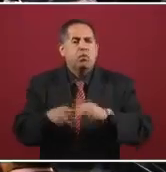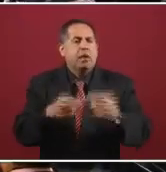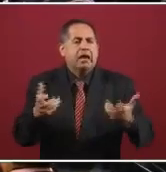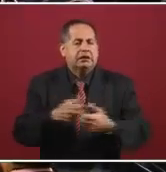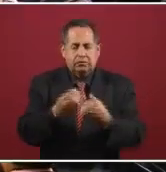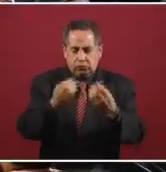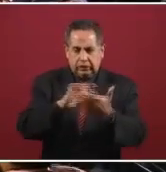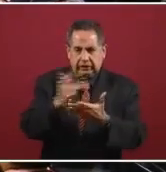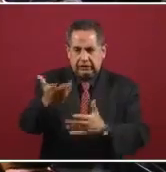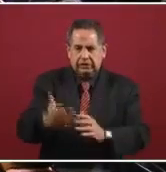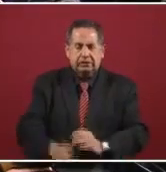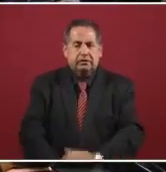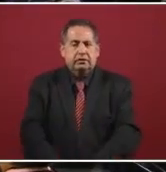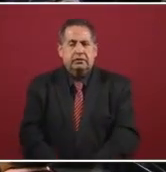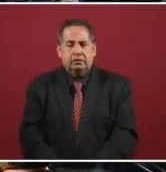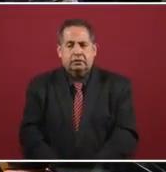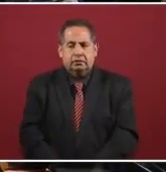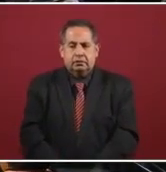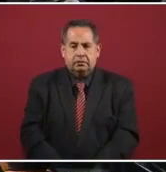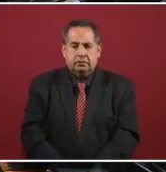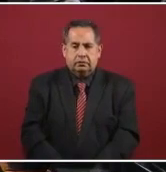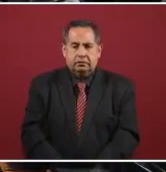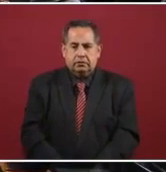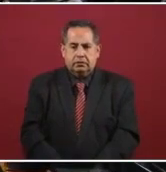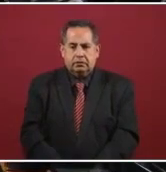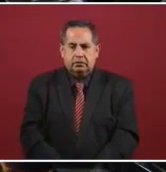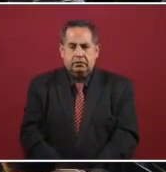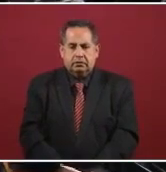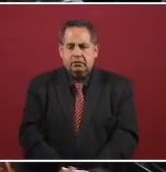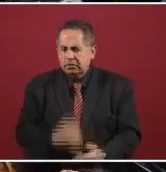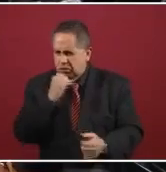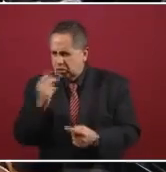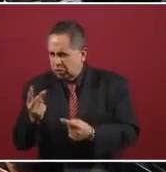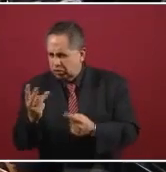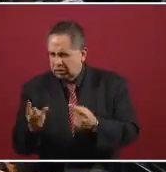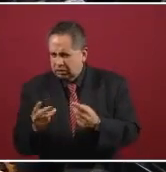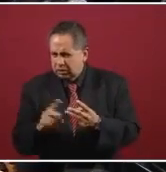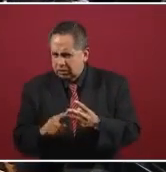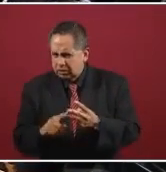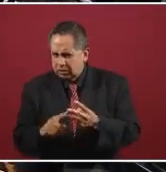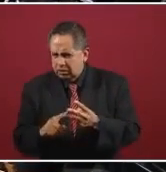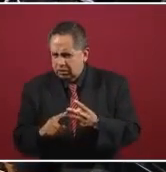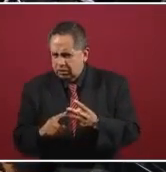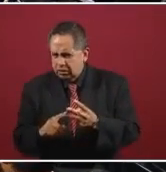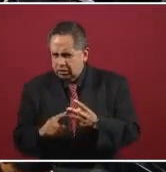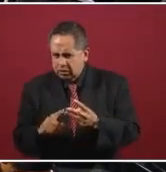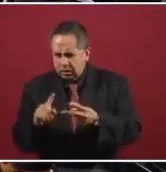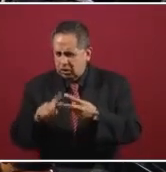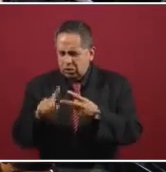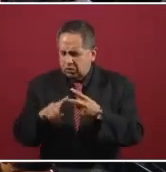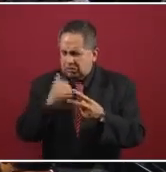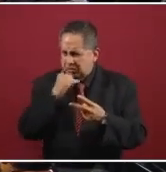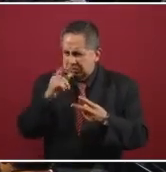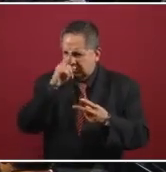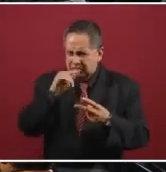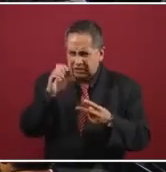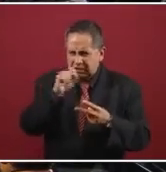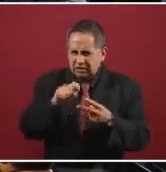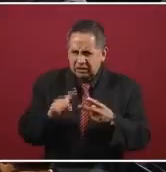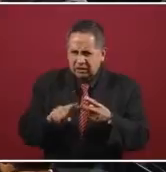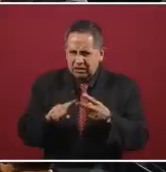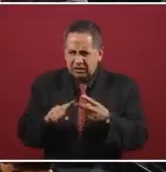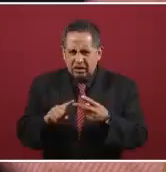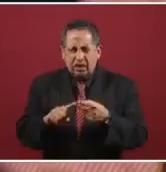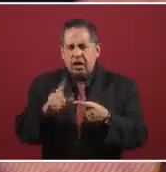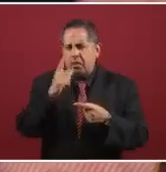Gracias. ¿Entonces eran dos o me faltó una? Son tres, ¿no? Ah, perdón, todos lados no lo escuché bien. ¿La de la Policía Federal?